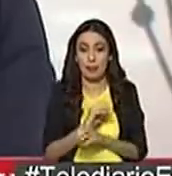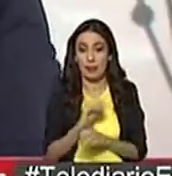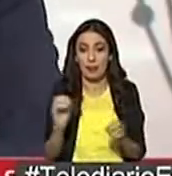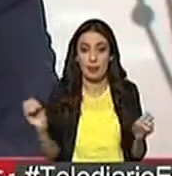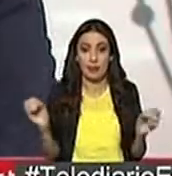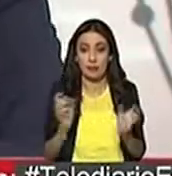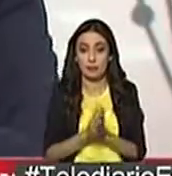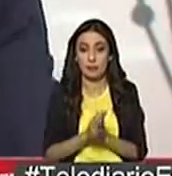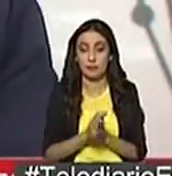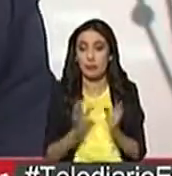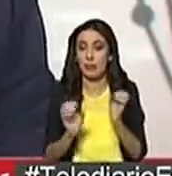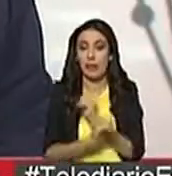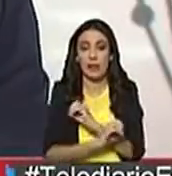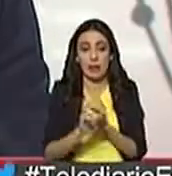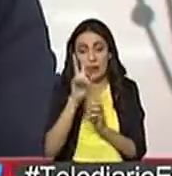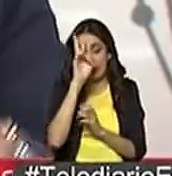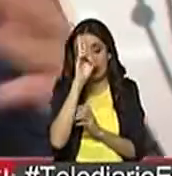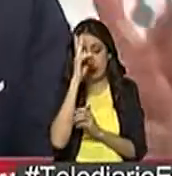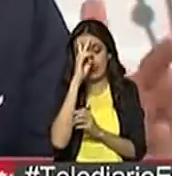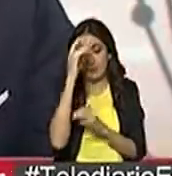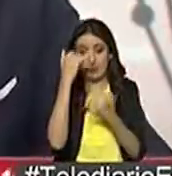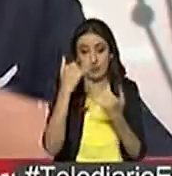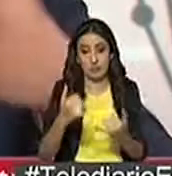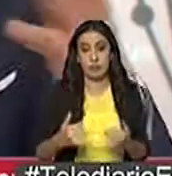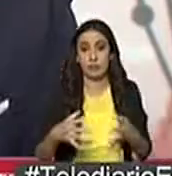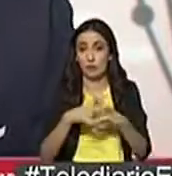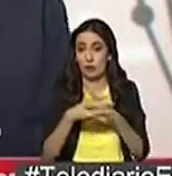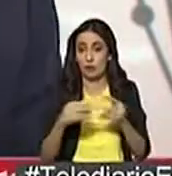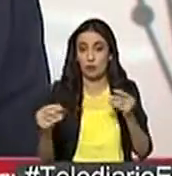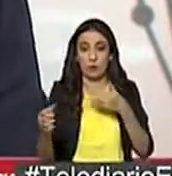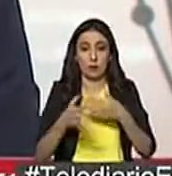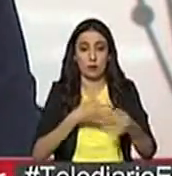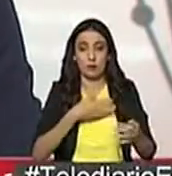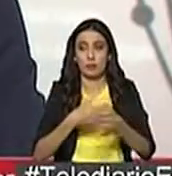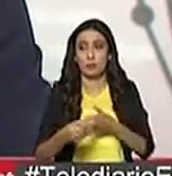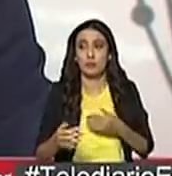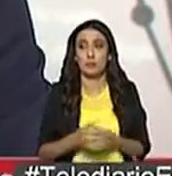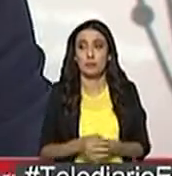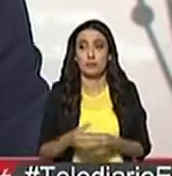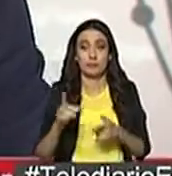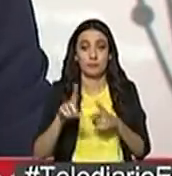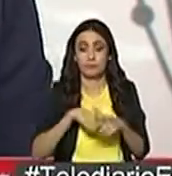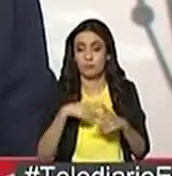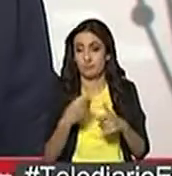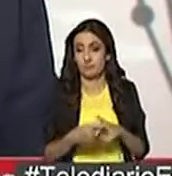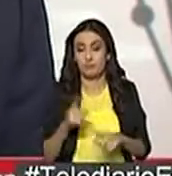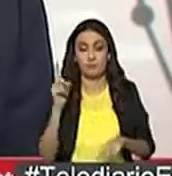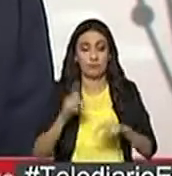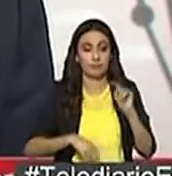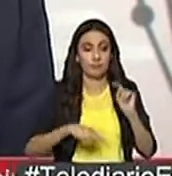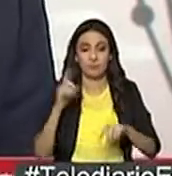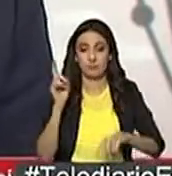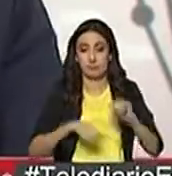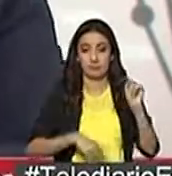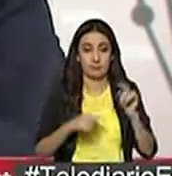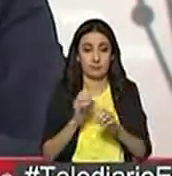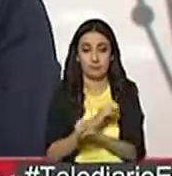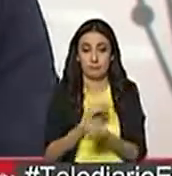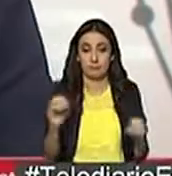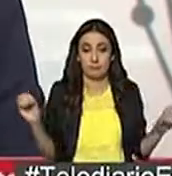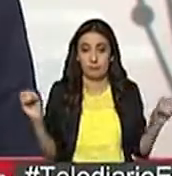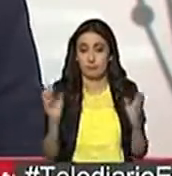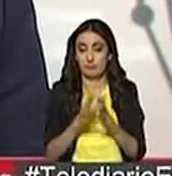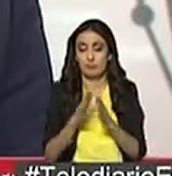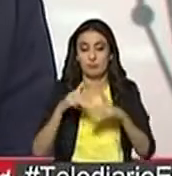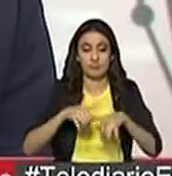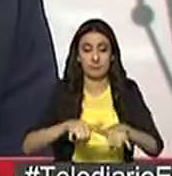absurdo, técnicamente errado. Esto es una locura, esto es cualquier cosa, la verdad. Y esto, así no se plantean las cosas al país y así un país